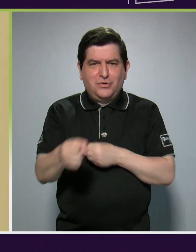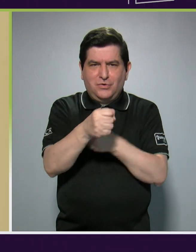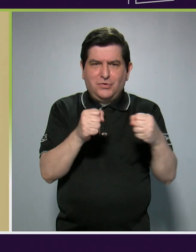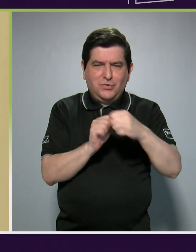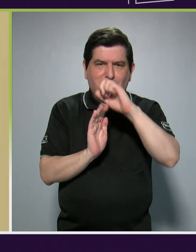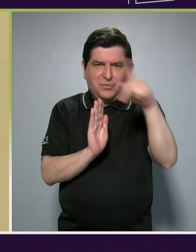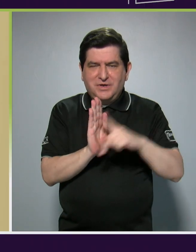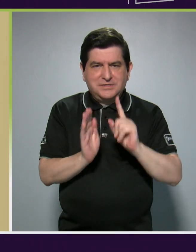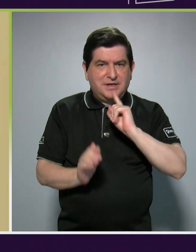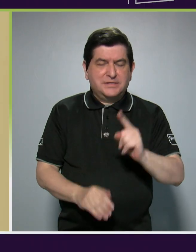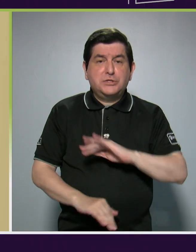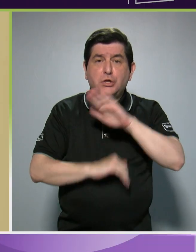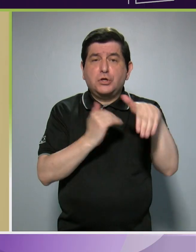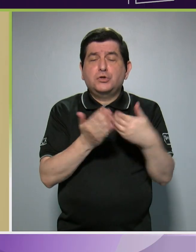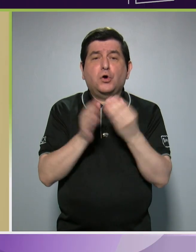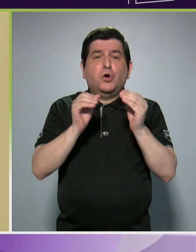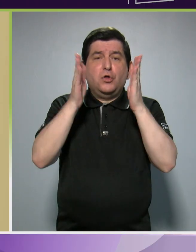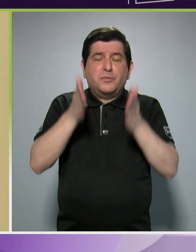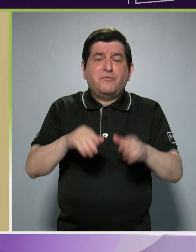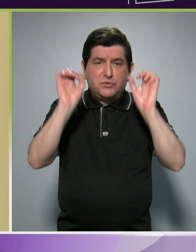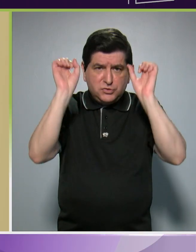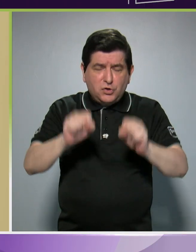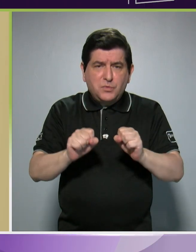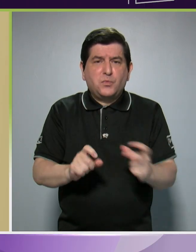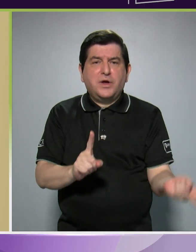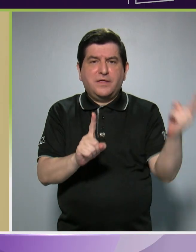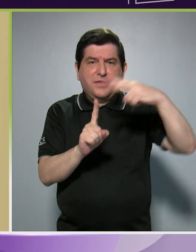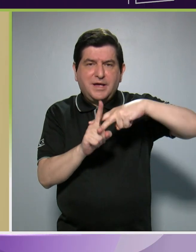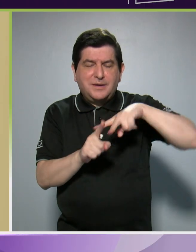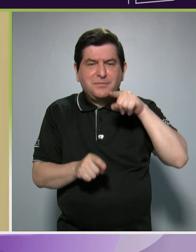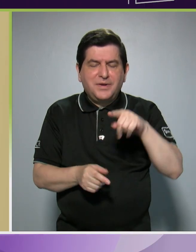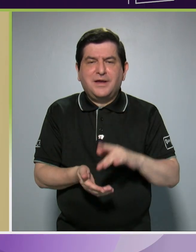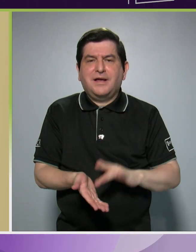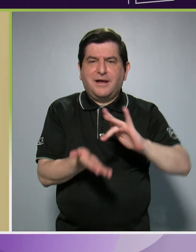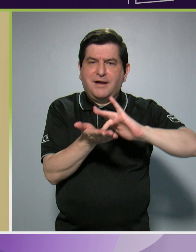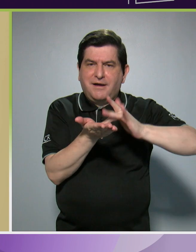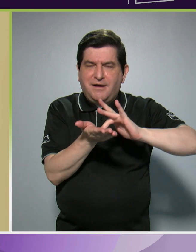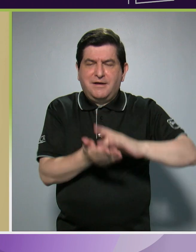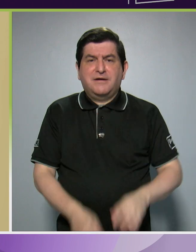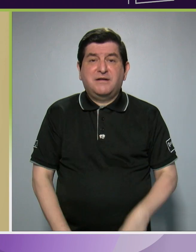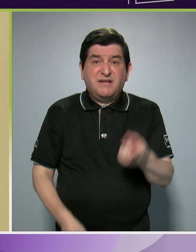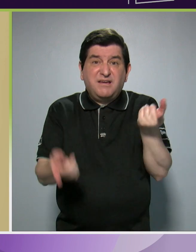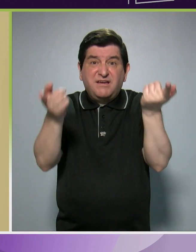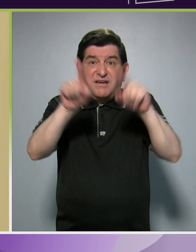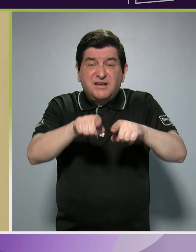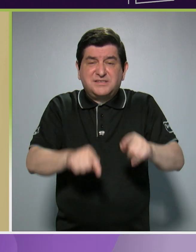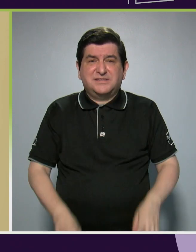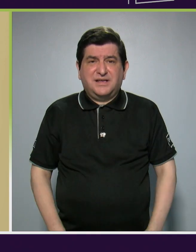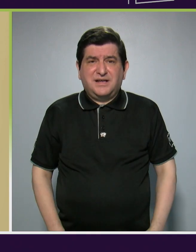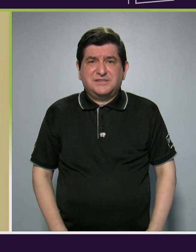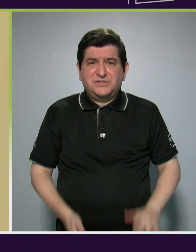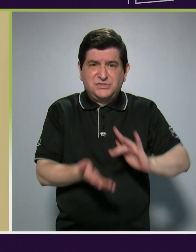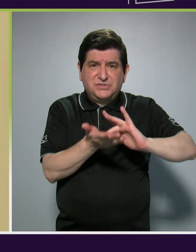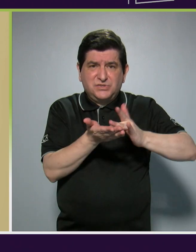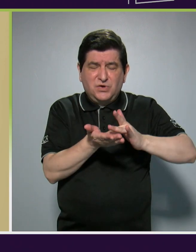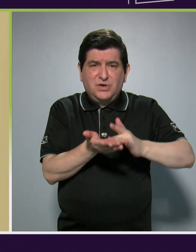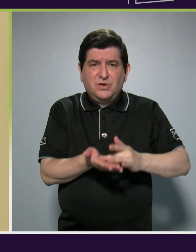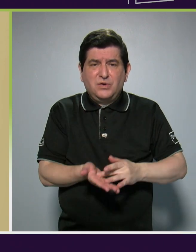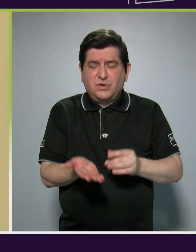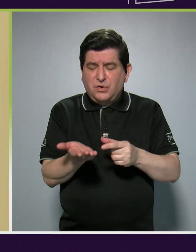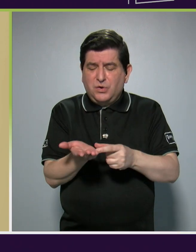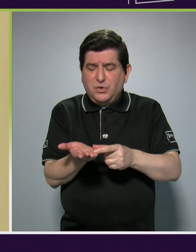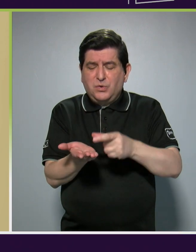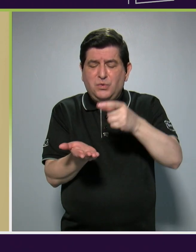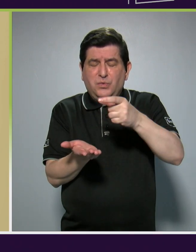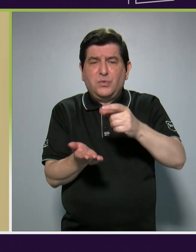que cualquier docente le pueda dar ese medicamento, que en este caso era nada más poner el medicamento en un poquito de jugo y se